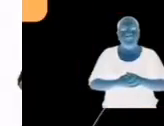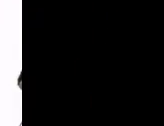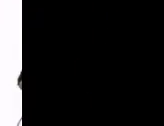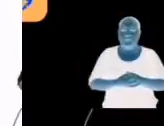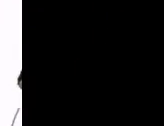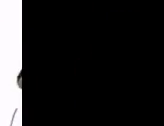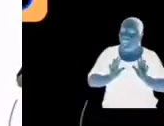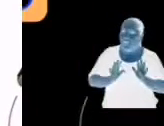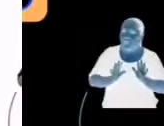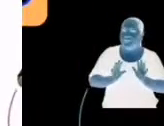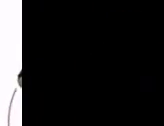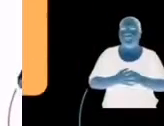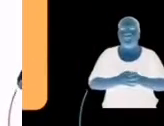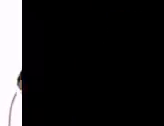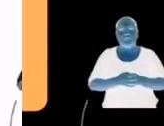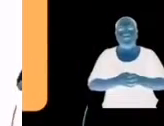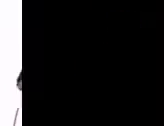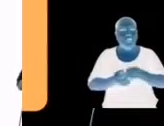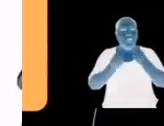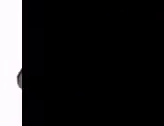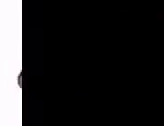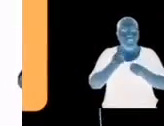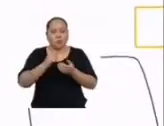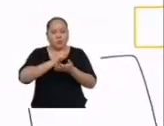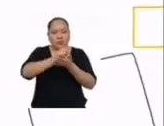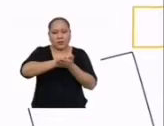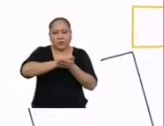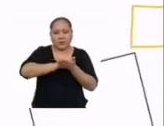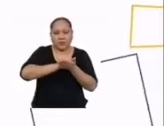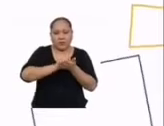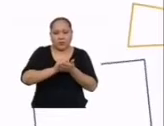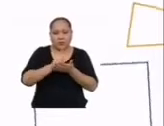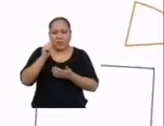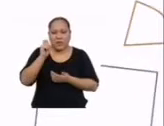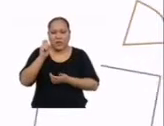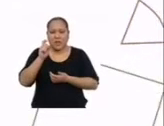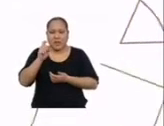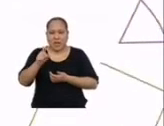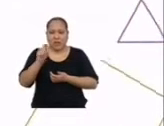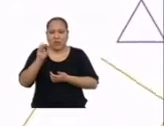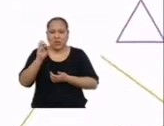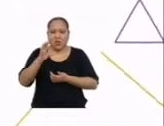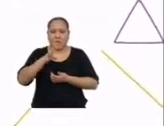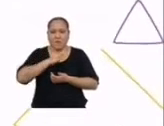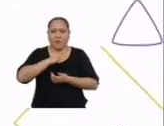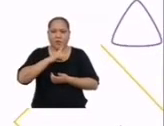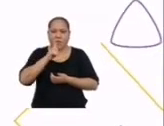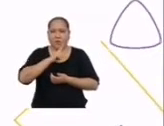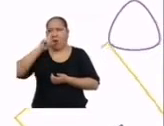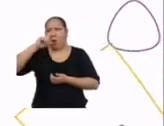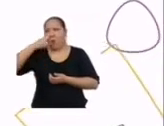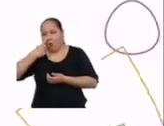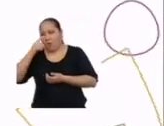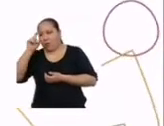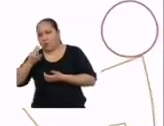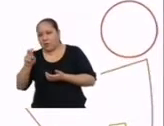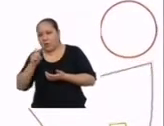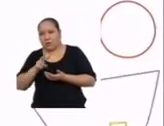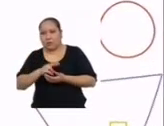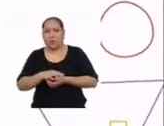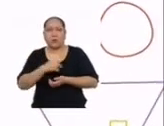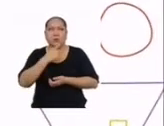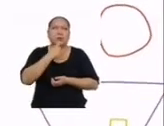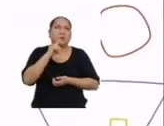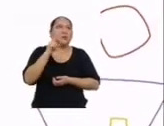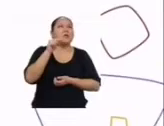A ver, ¿cómo redactar un texto formal para que no aburra al lector? No, mejor eso